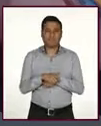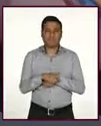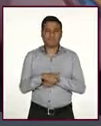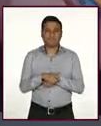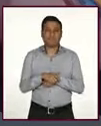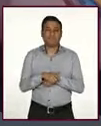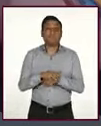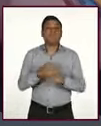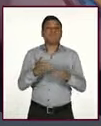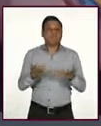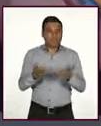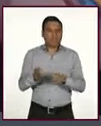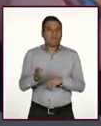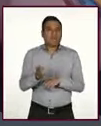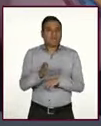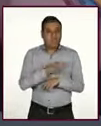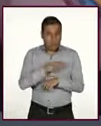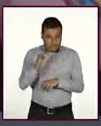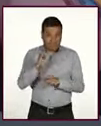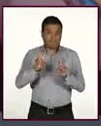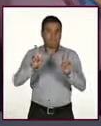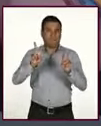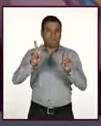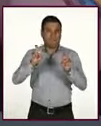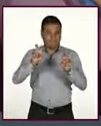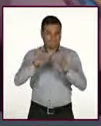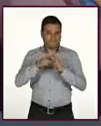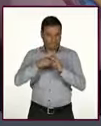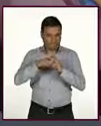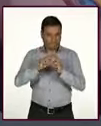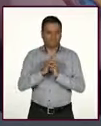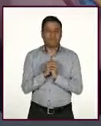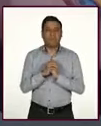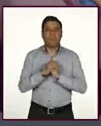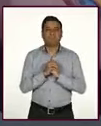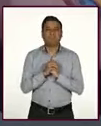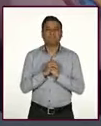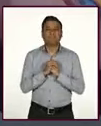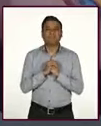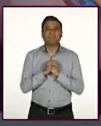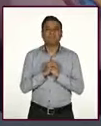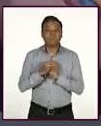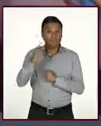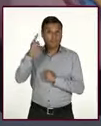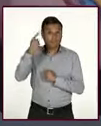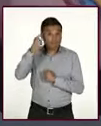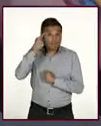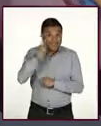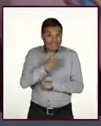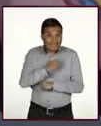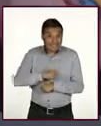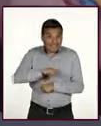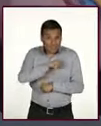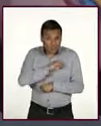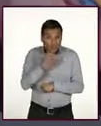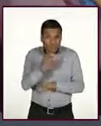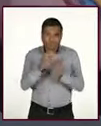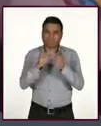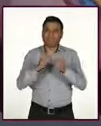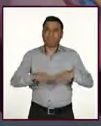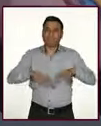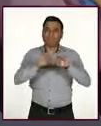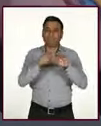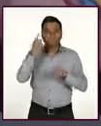Bueno, dicho todo esto, vamos a retomar el tema. La salud mental es importante para promover el bienestar